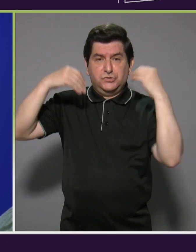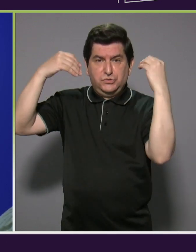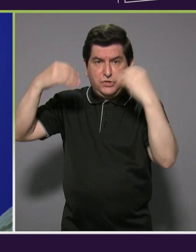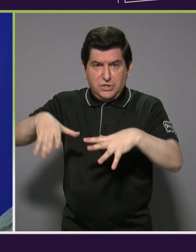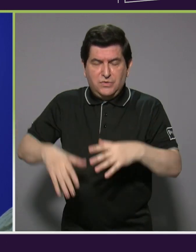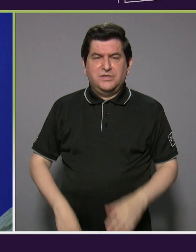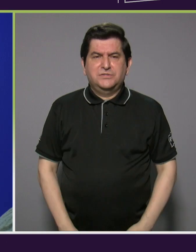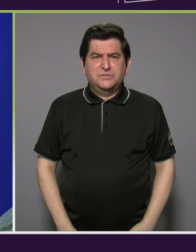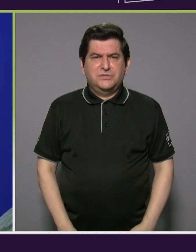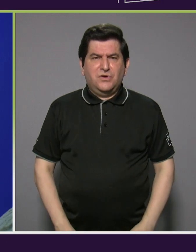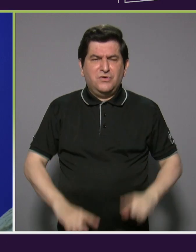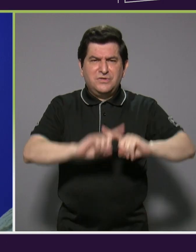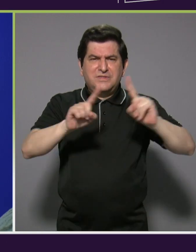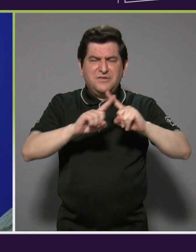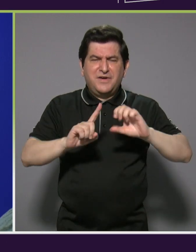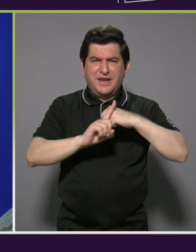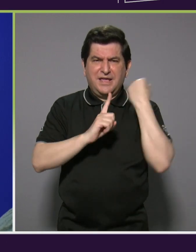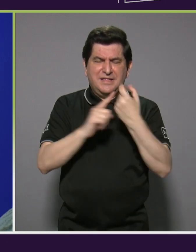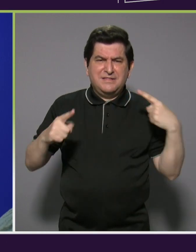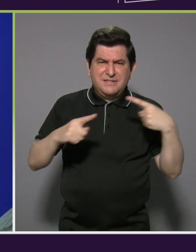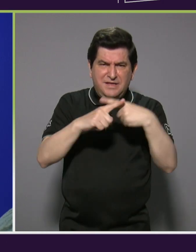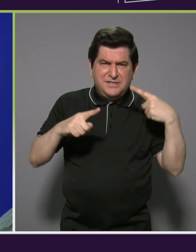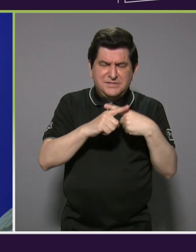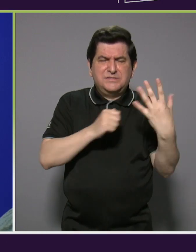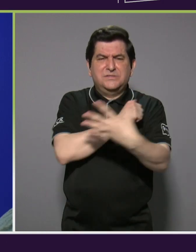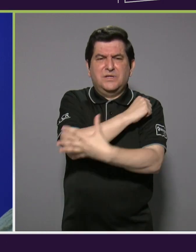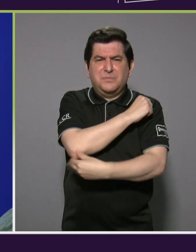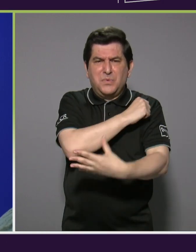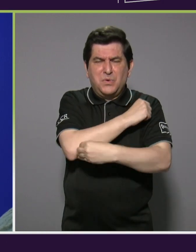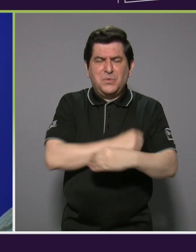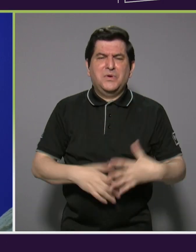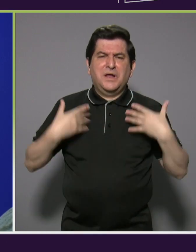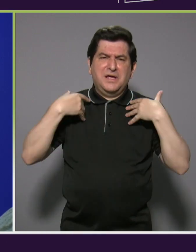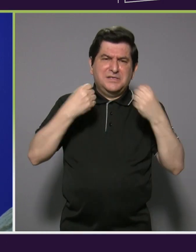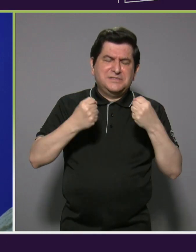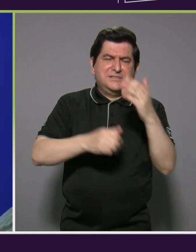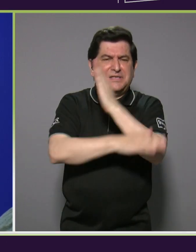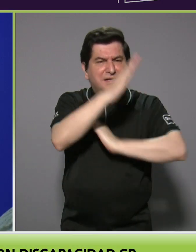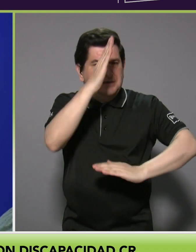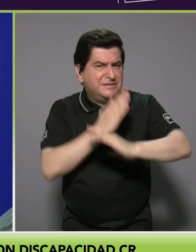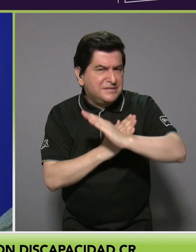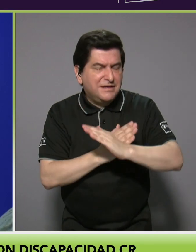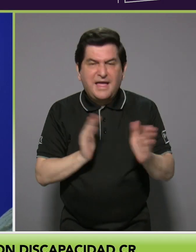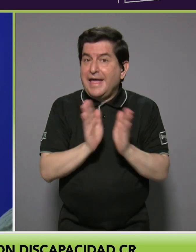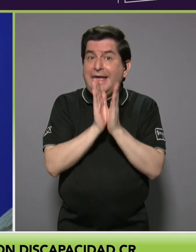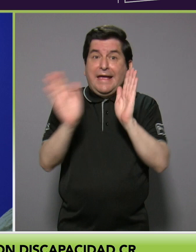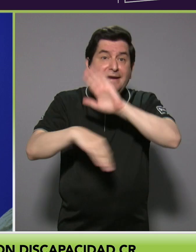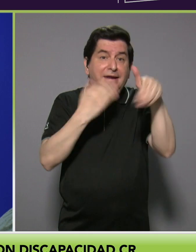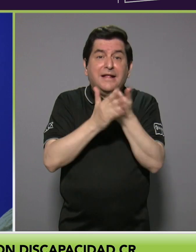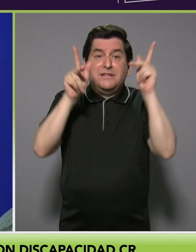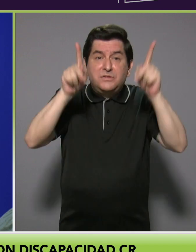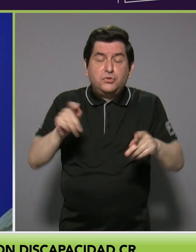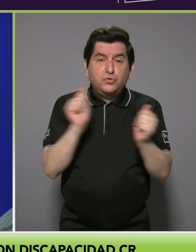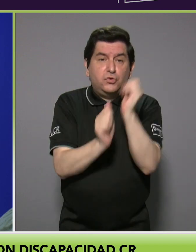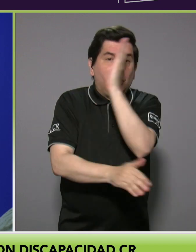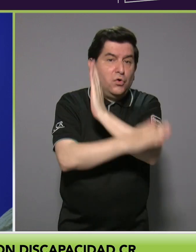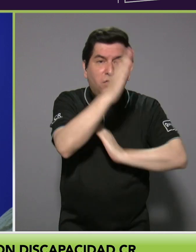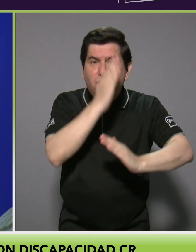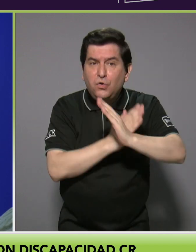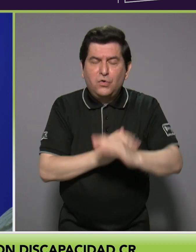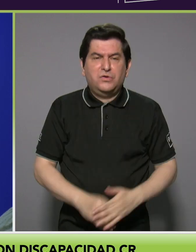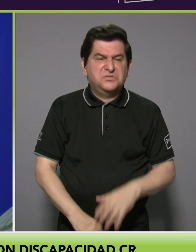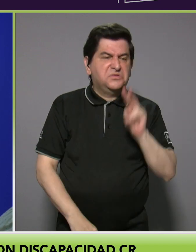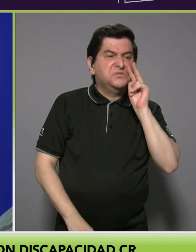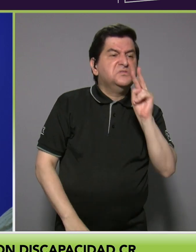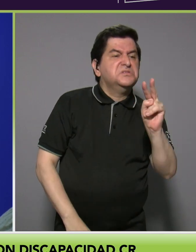hay una interseccionalidad por razones de pobreza, de salud, de discapacidad, sino en general todas las personas con discapacidad somos